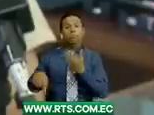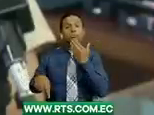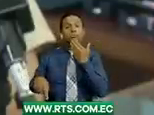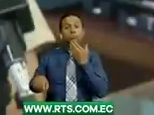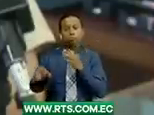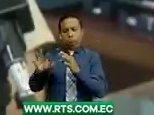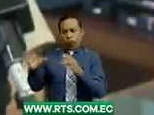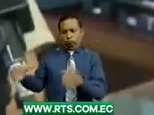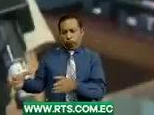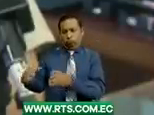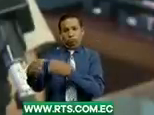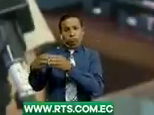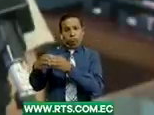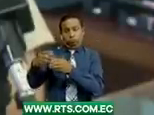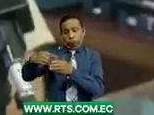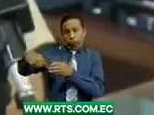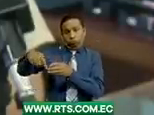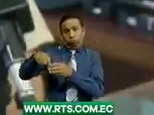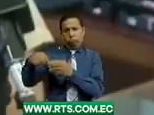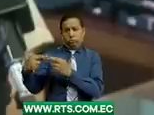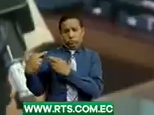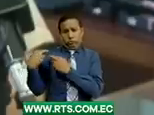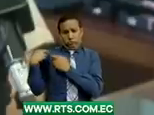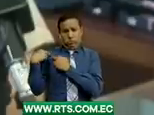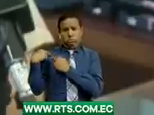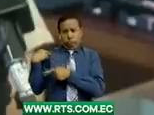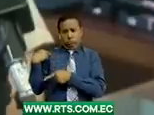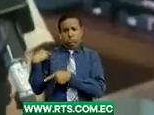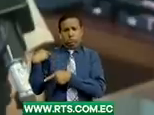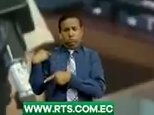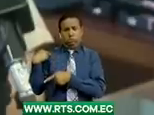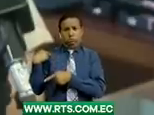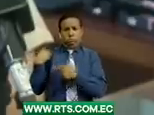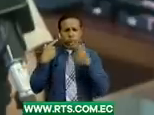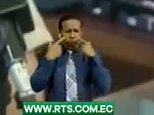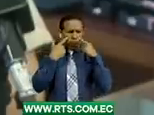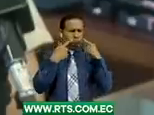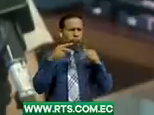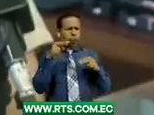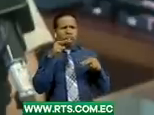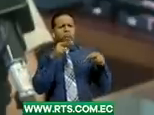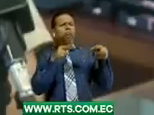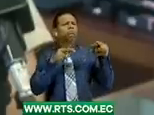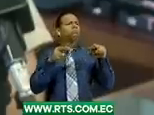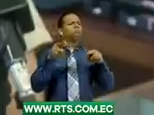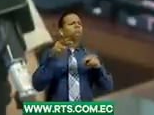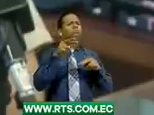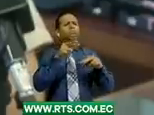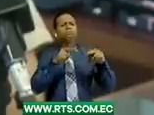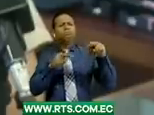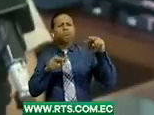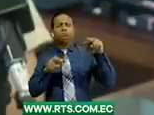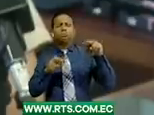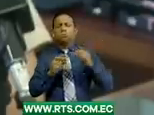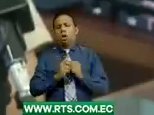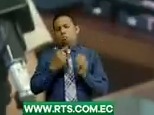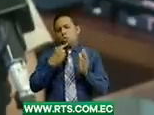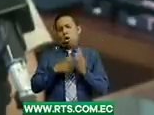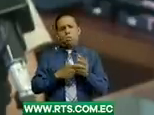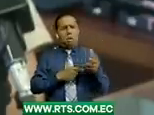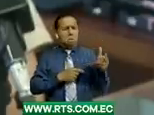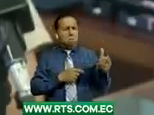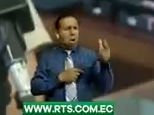una unidad élite de inteligencia para mirar si la mayoría de